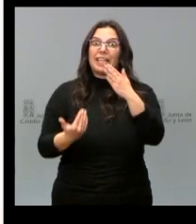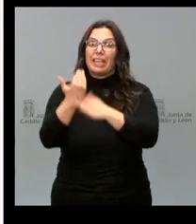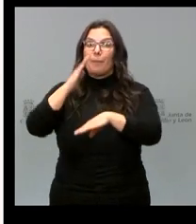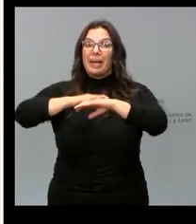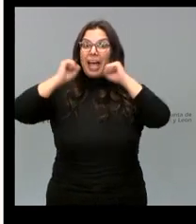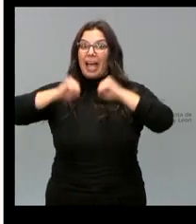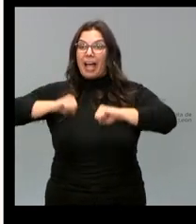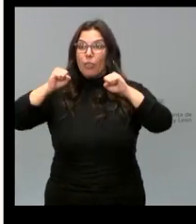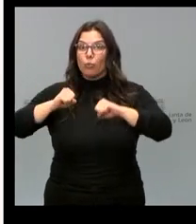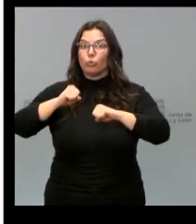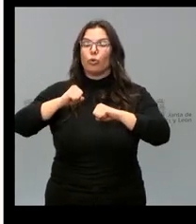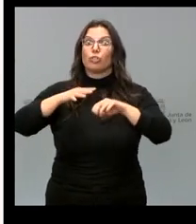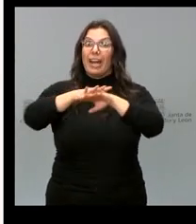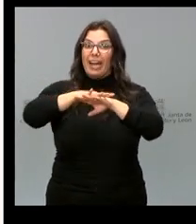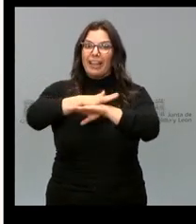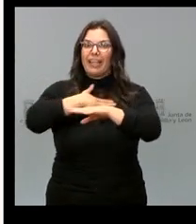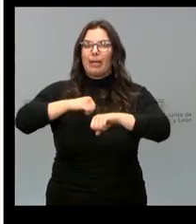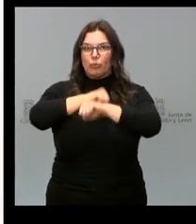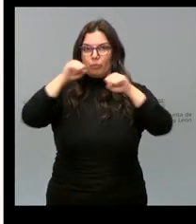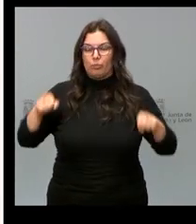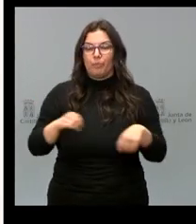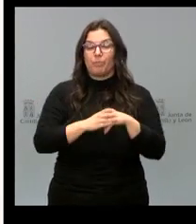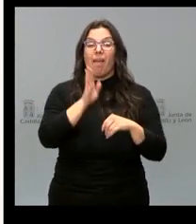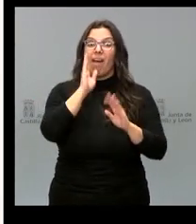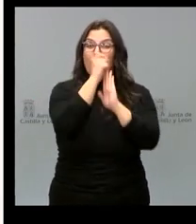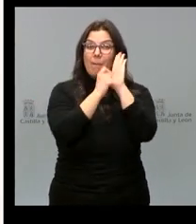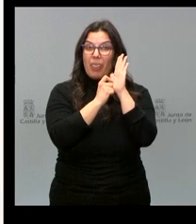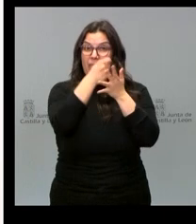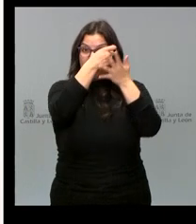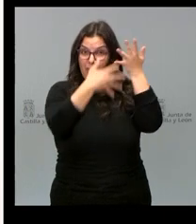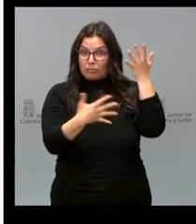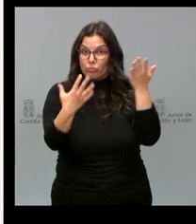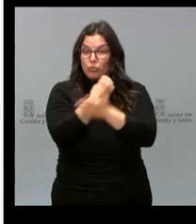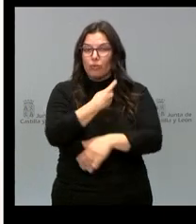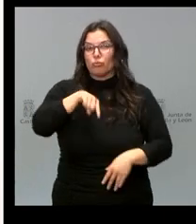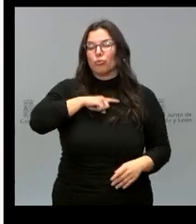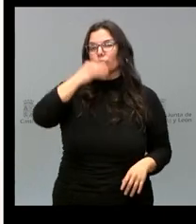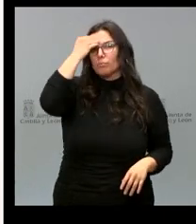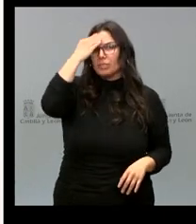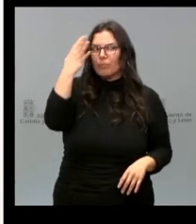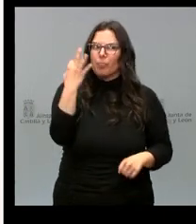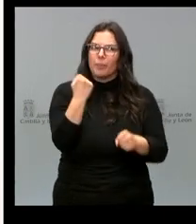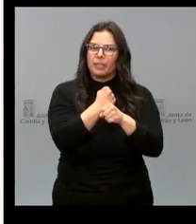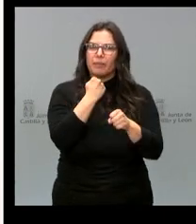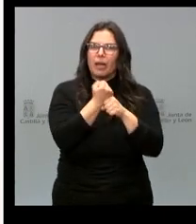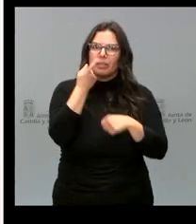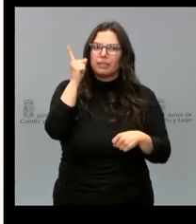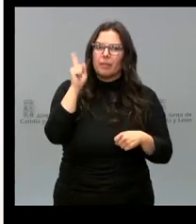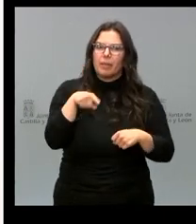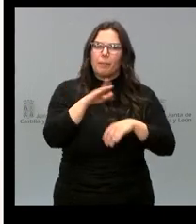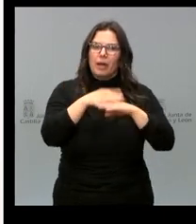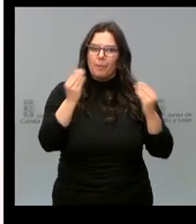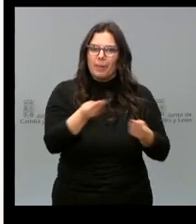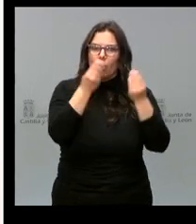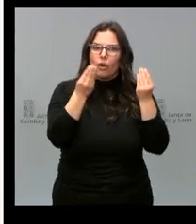adultos en toda la comunidad. Estas medidas consideramos que hay que trabajar también en ellas,